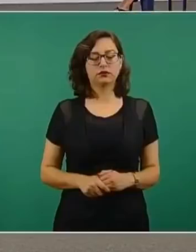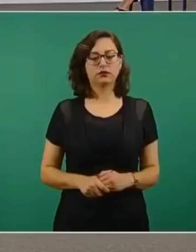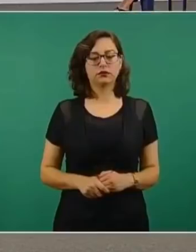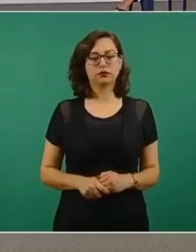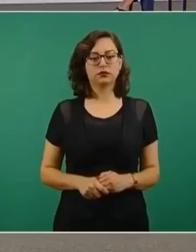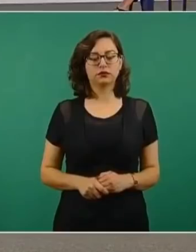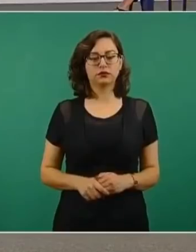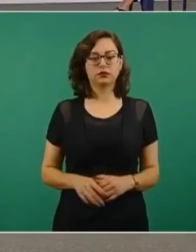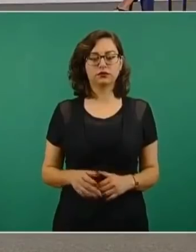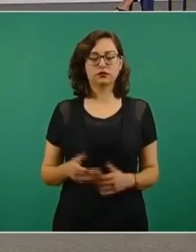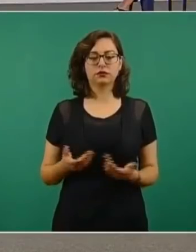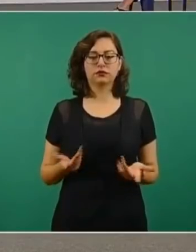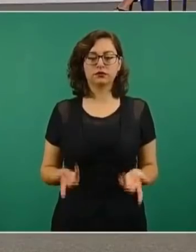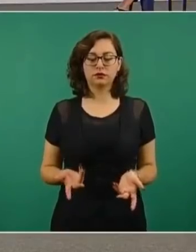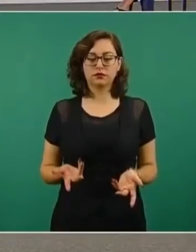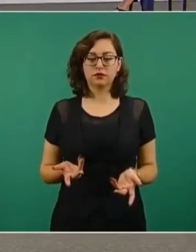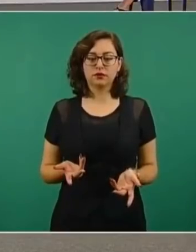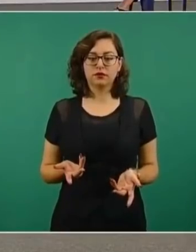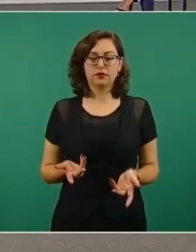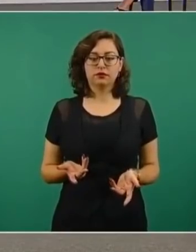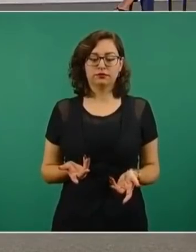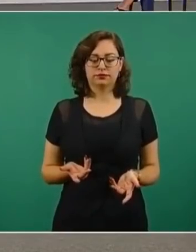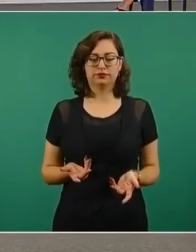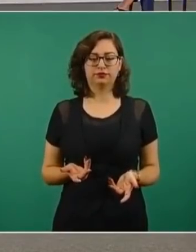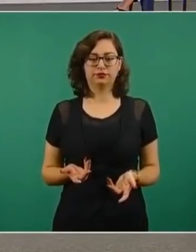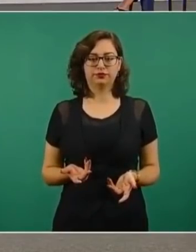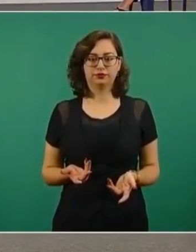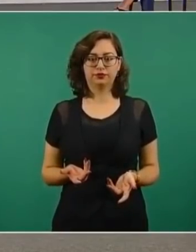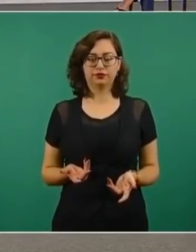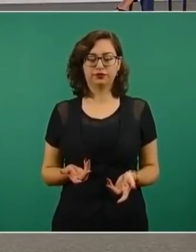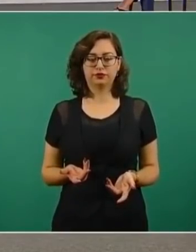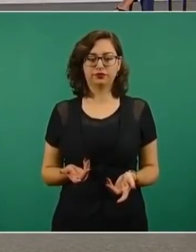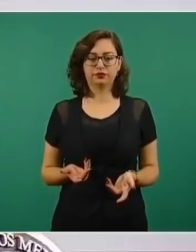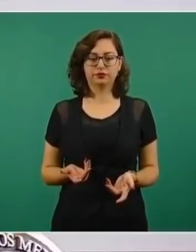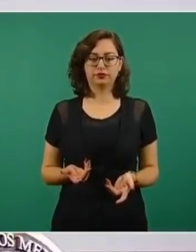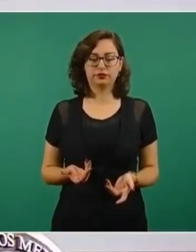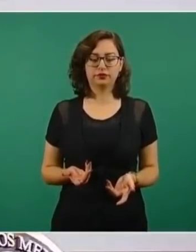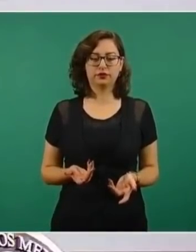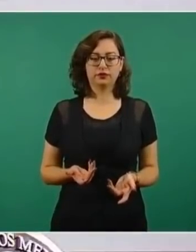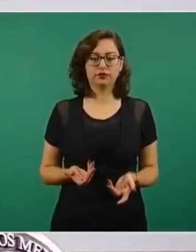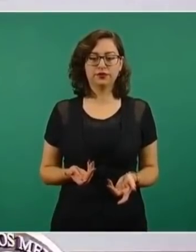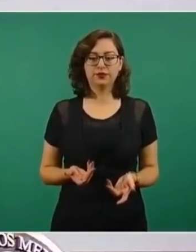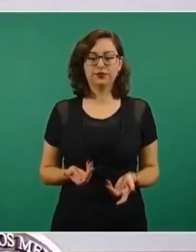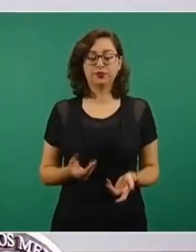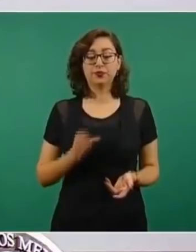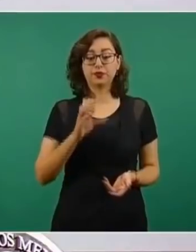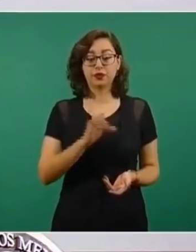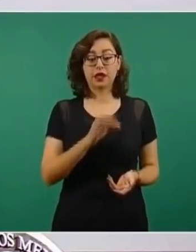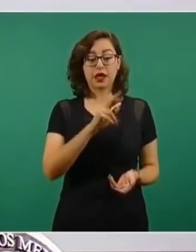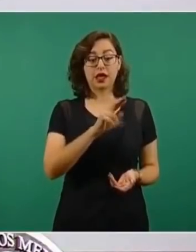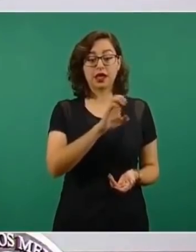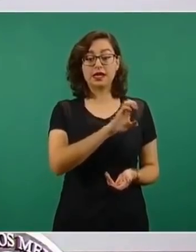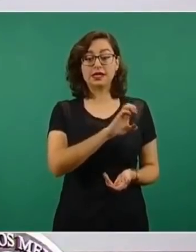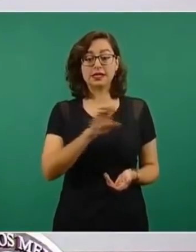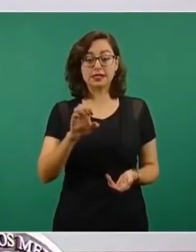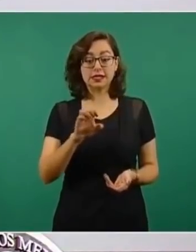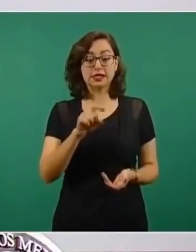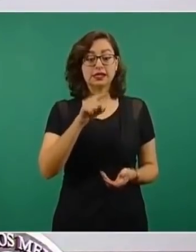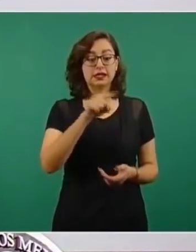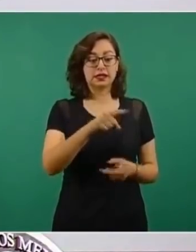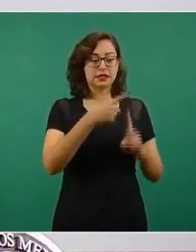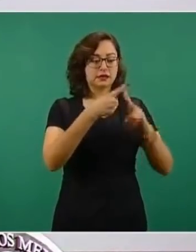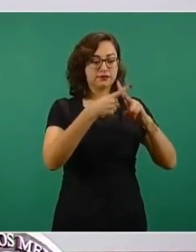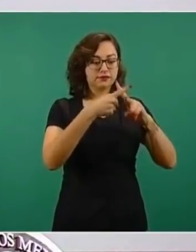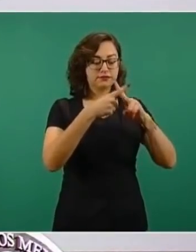embargo, el resto de las tarifas que la modela la Comisión Reguladora, estas están asociadas a los costos de generación y las